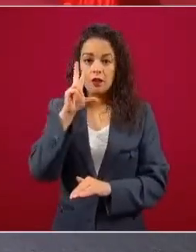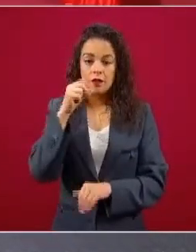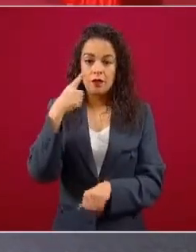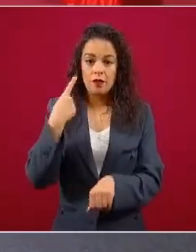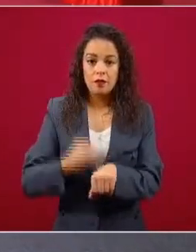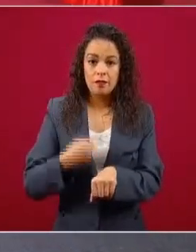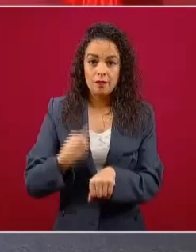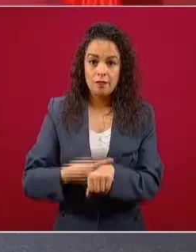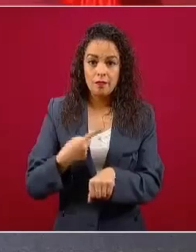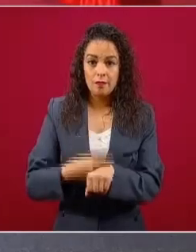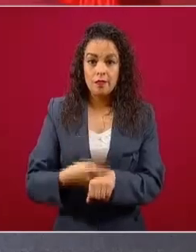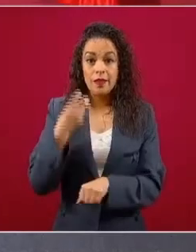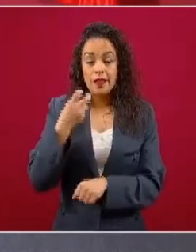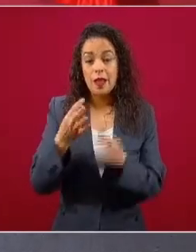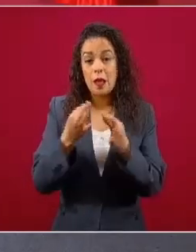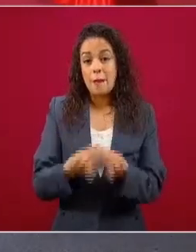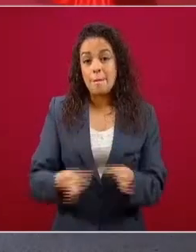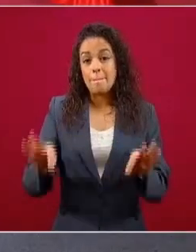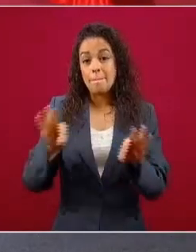preventivo.